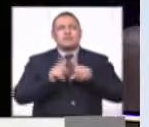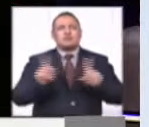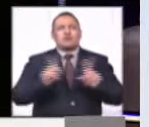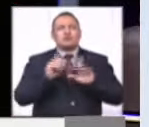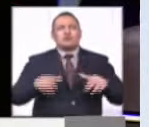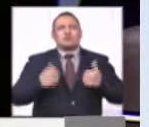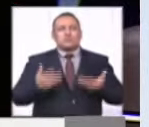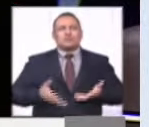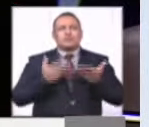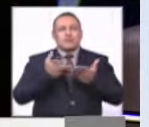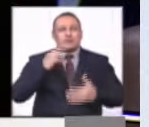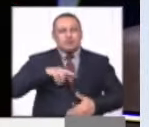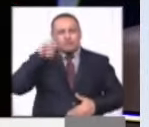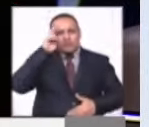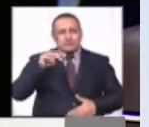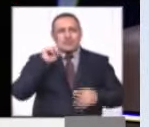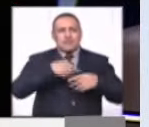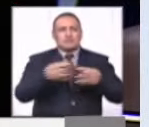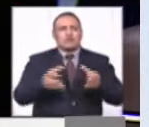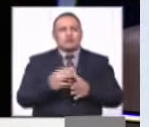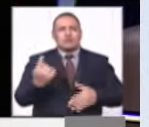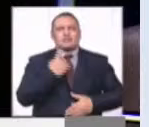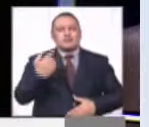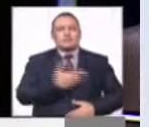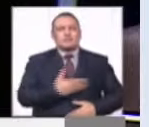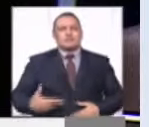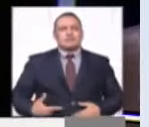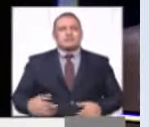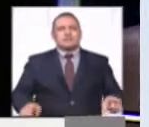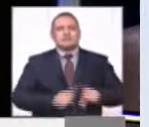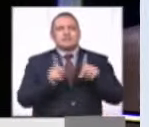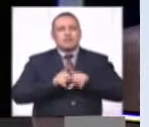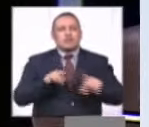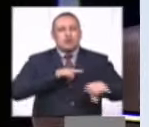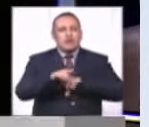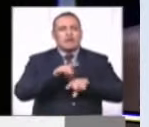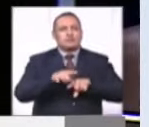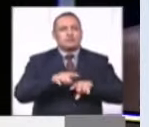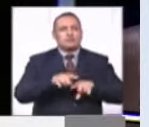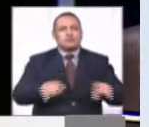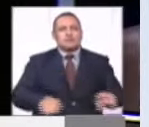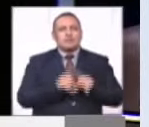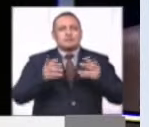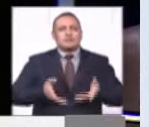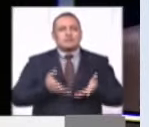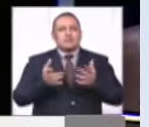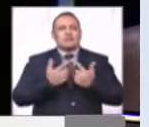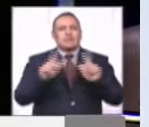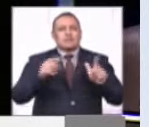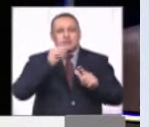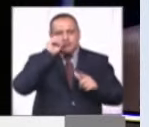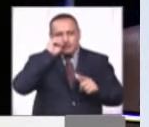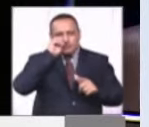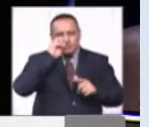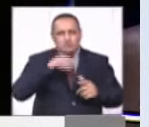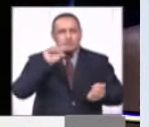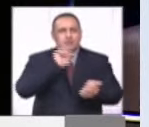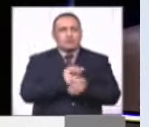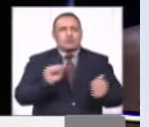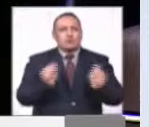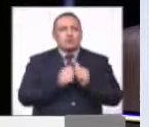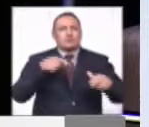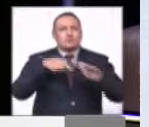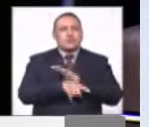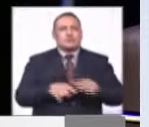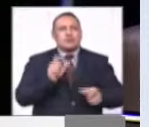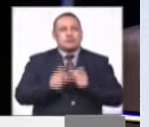le podemos dar confianza a este régimen, presidente, que con truco da libertad al condenado por